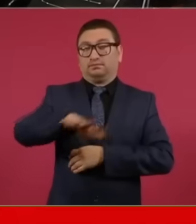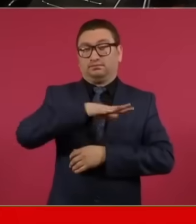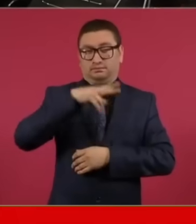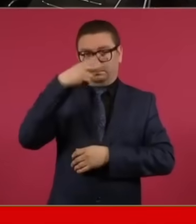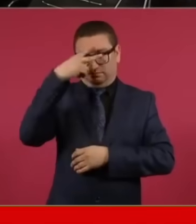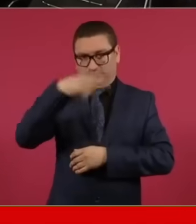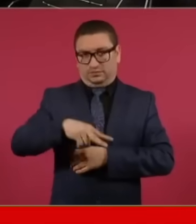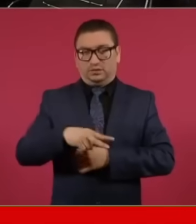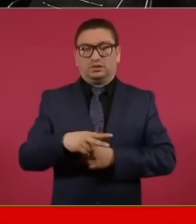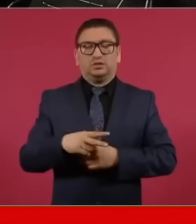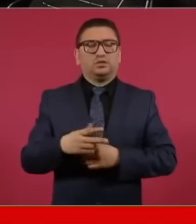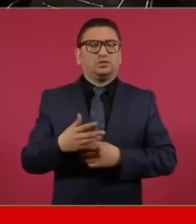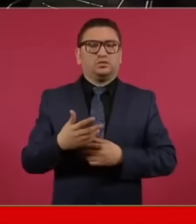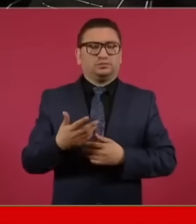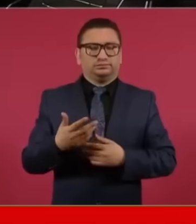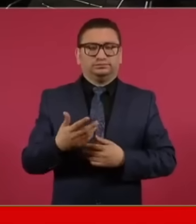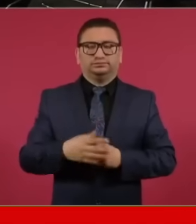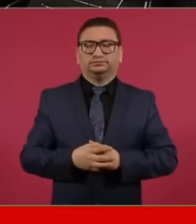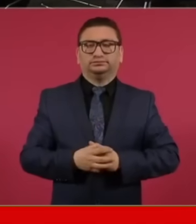Cuando